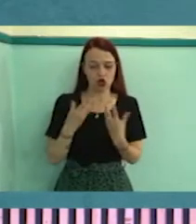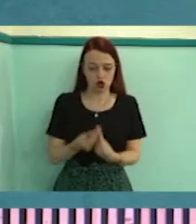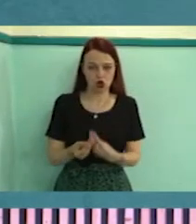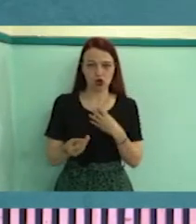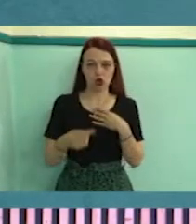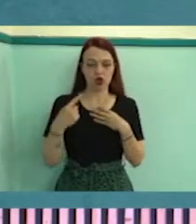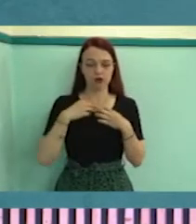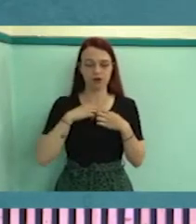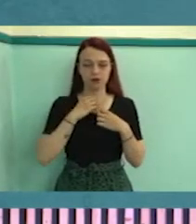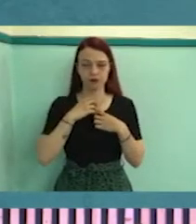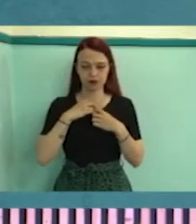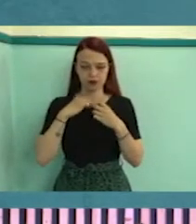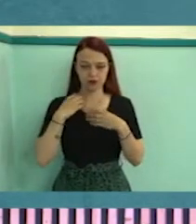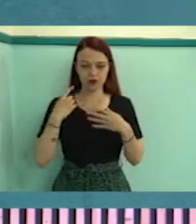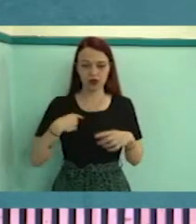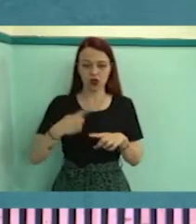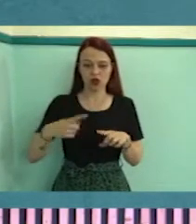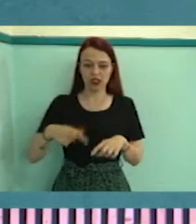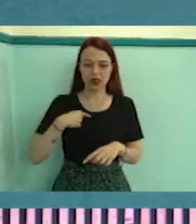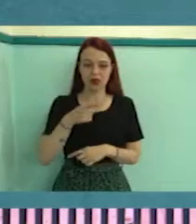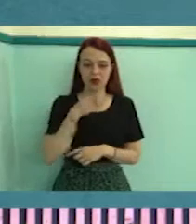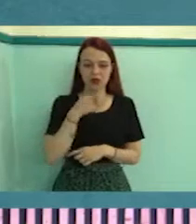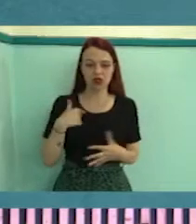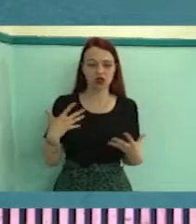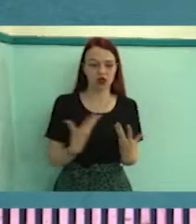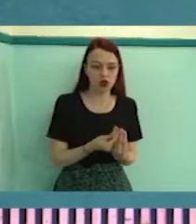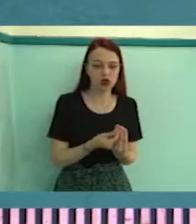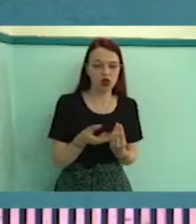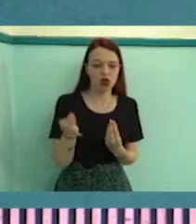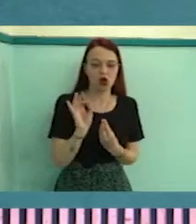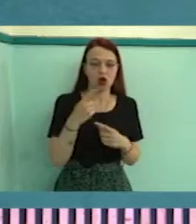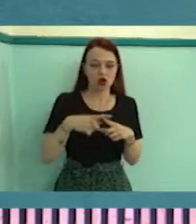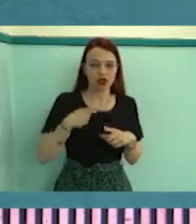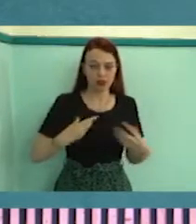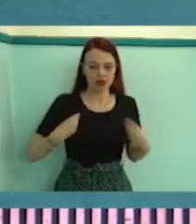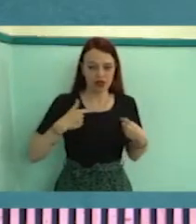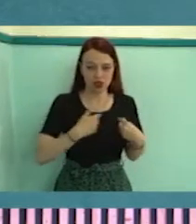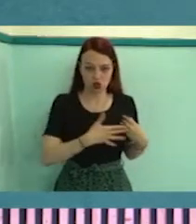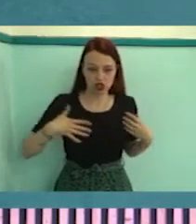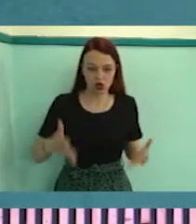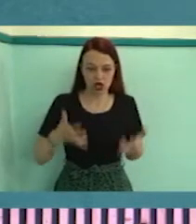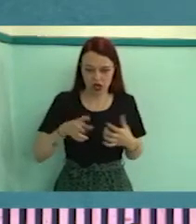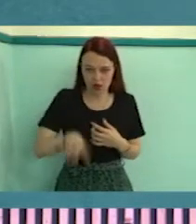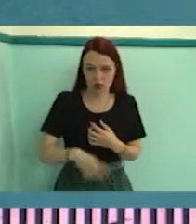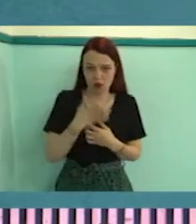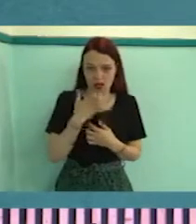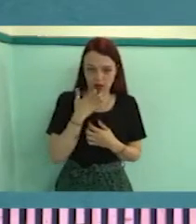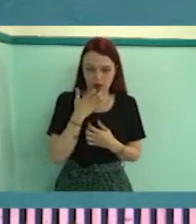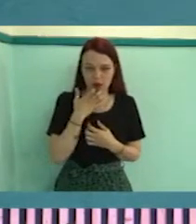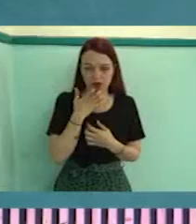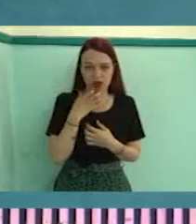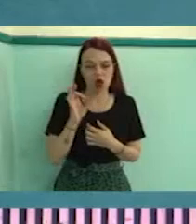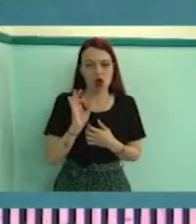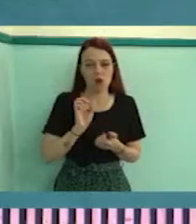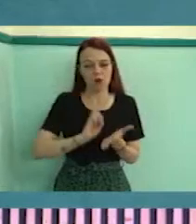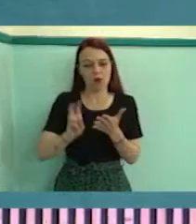gusta no perder la vida en cosas que no me interesan sino centrarme en aquello que yo quiero ganar en mi vida no por ejemplo e qué tan diferente hubieran las pasarelas tú